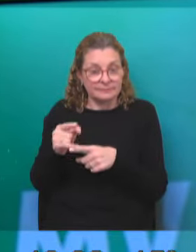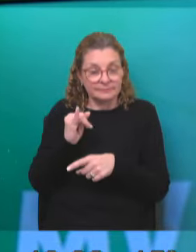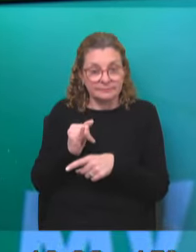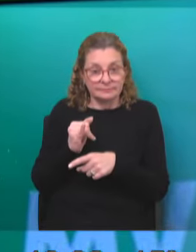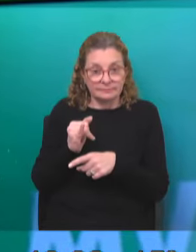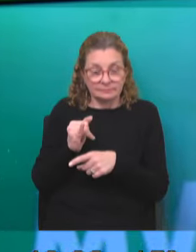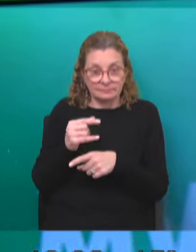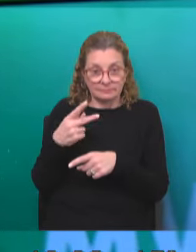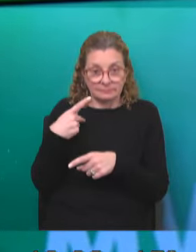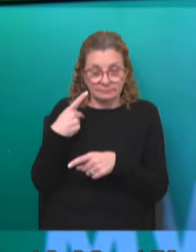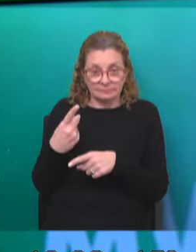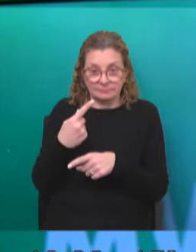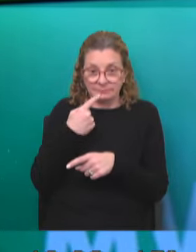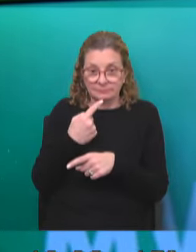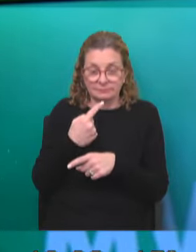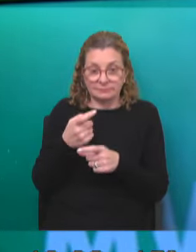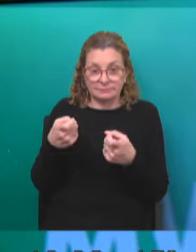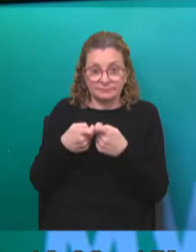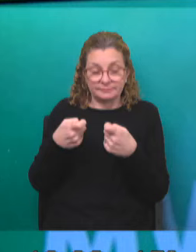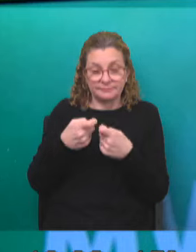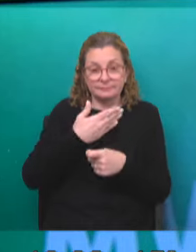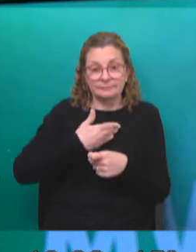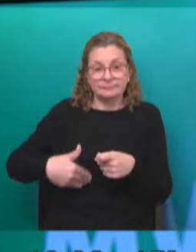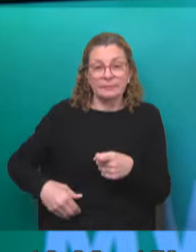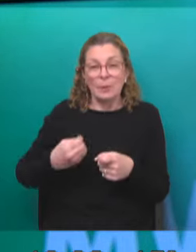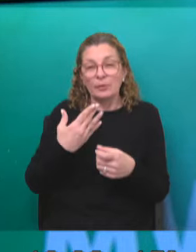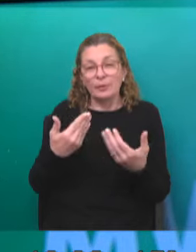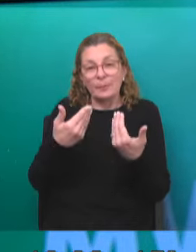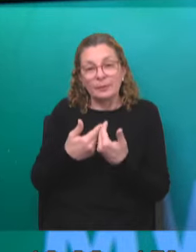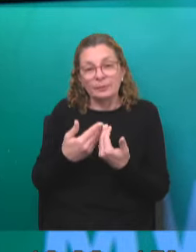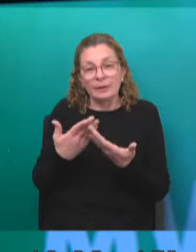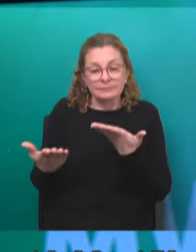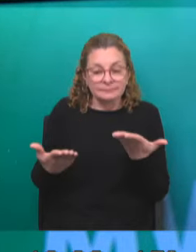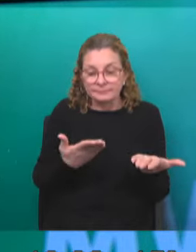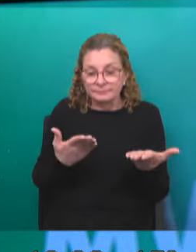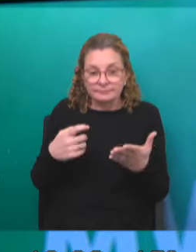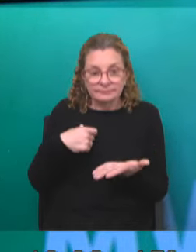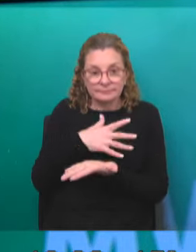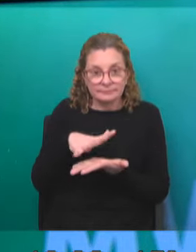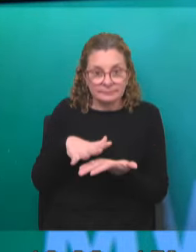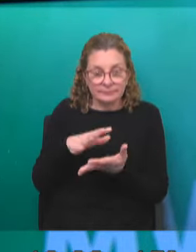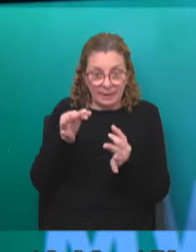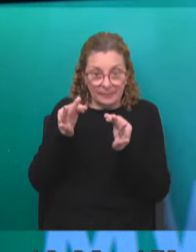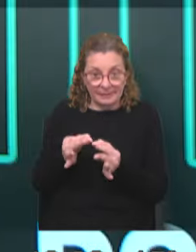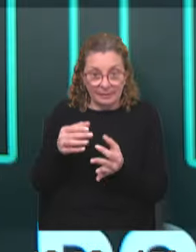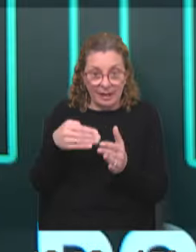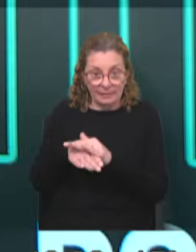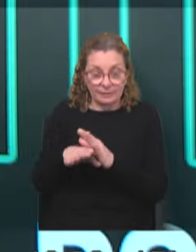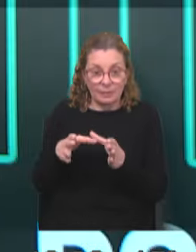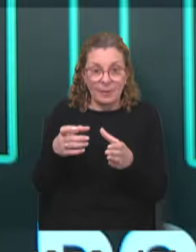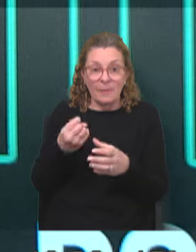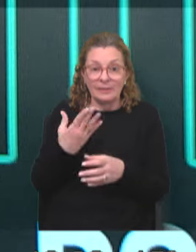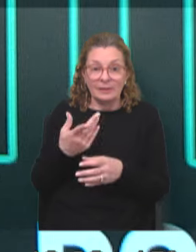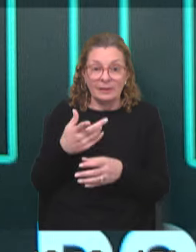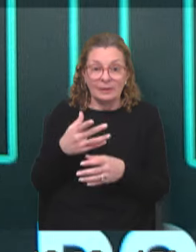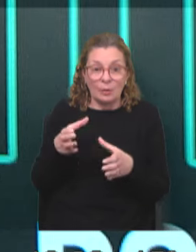a la dirección digamos de la coalición por eso te lo consulto se está dando una situación especial Dentro de este sector Lo que pasa que